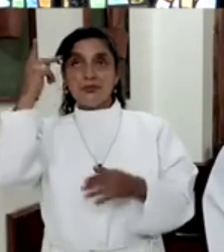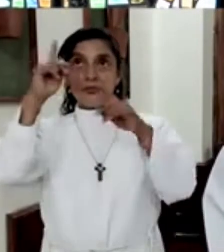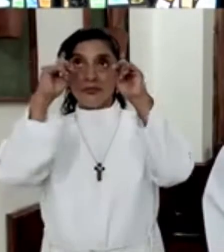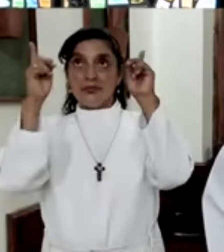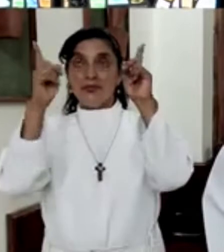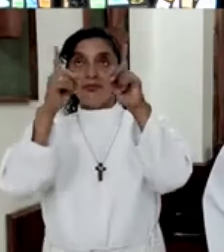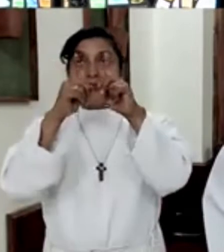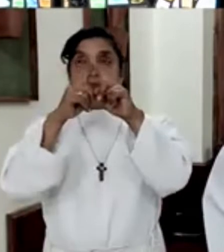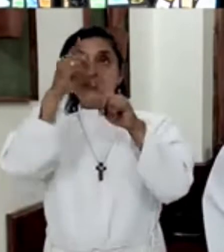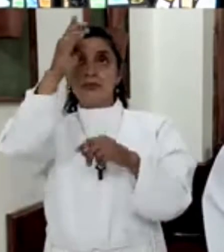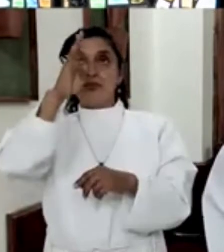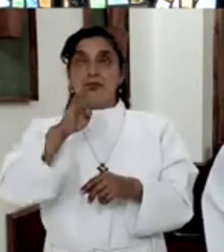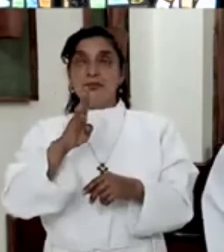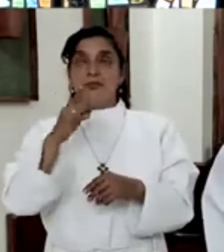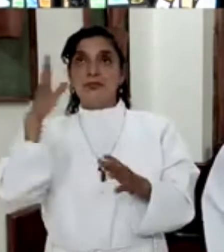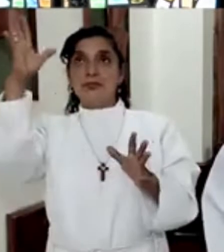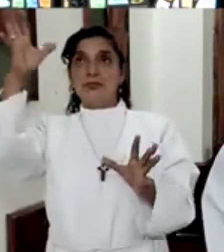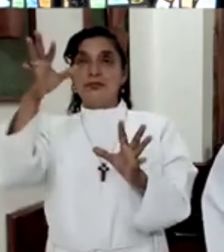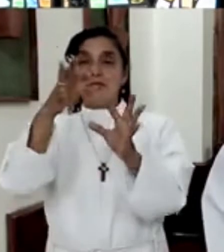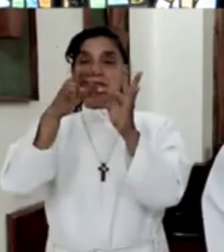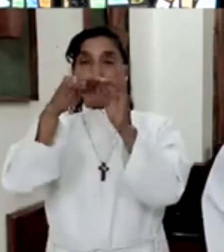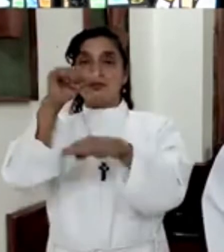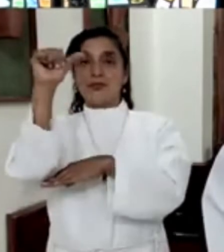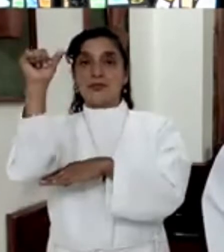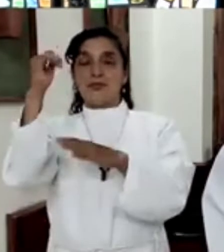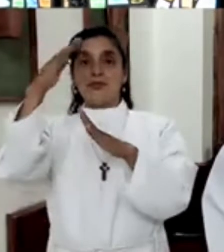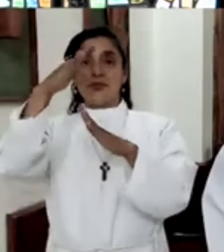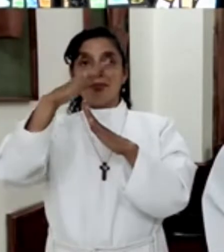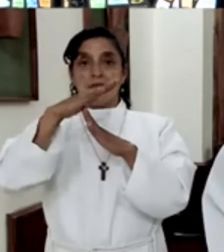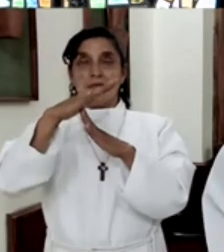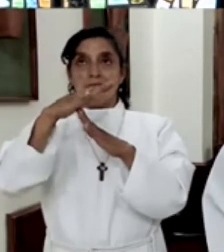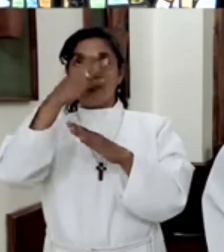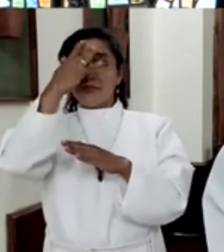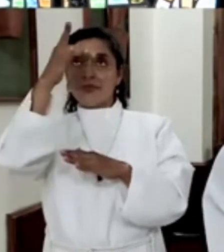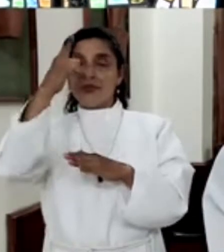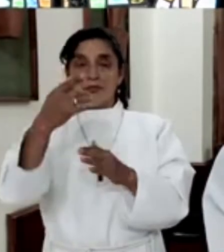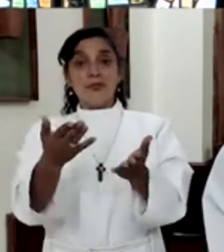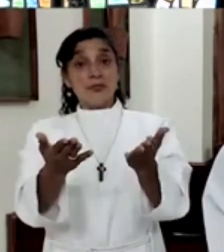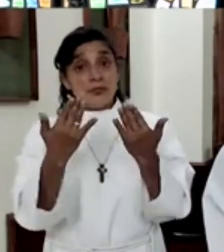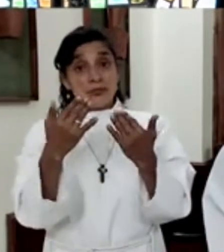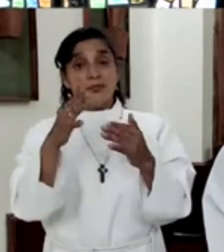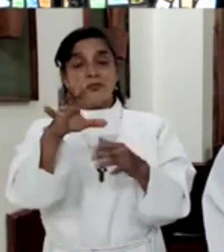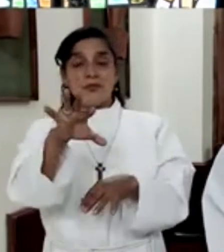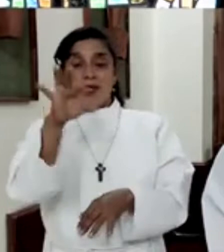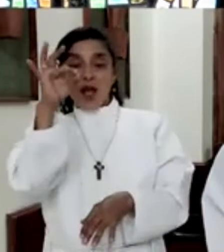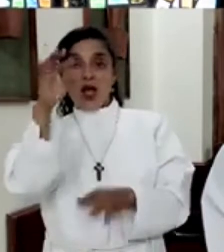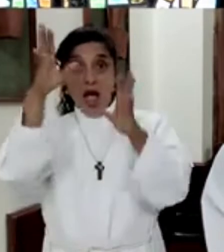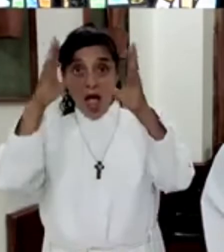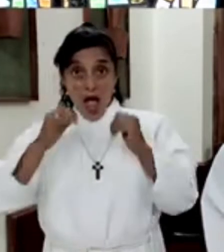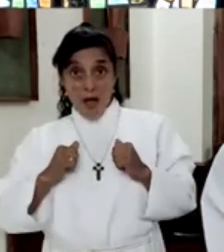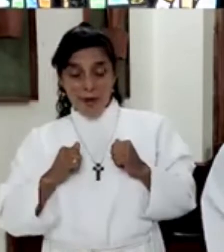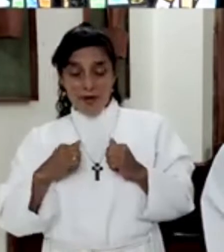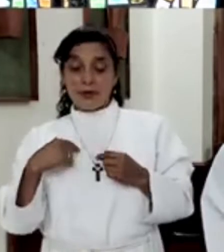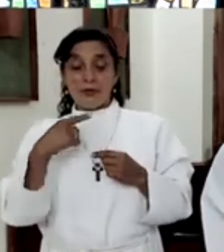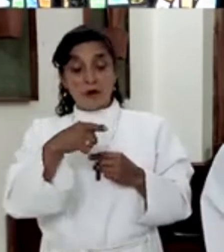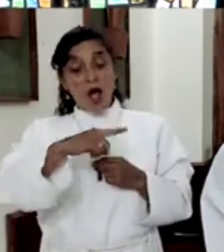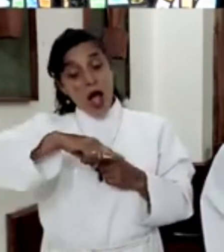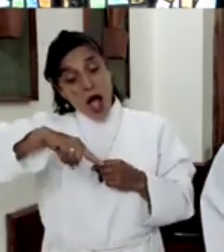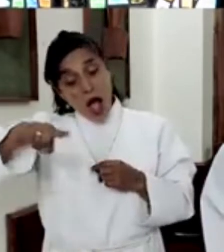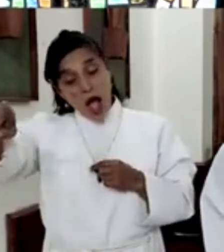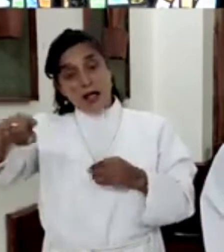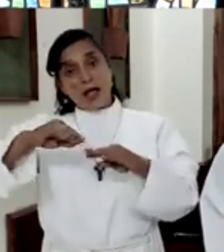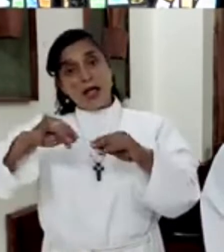Santo, Dios de la alianza y de la paz. Porque tú llamaste a Abraham y le mandaste salir de su